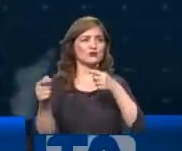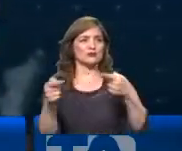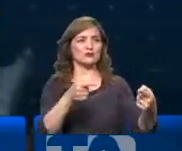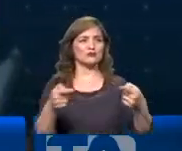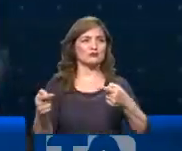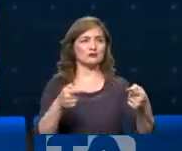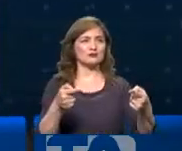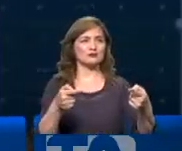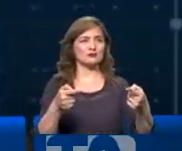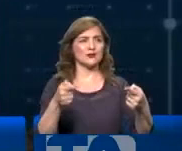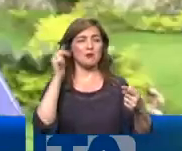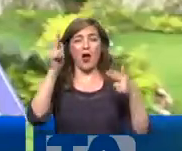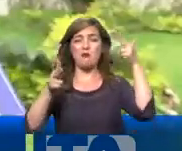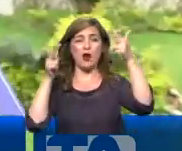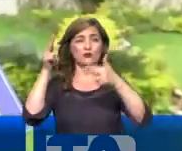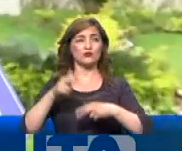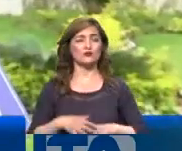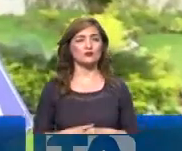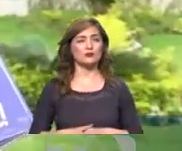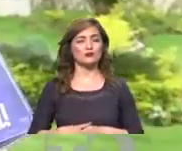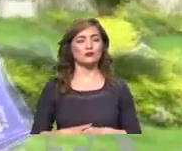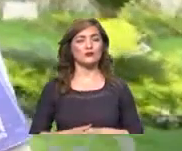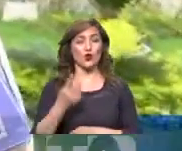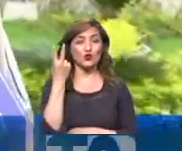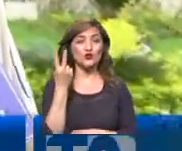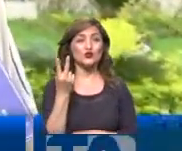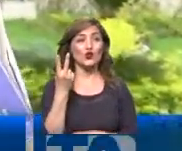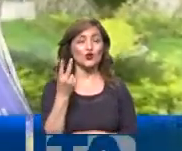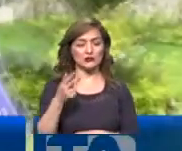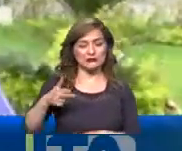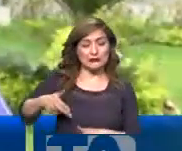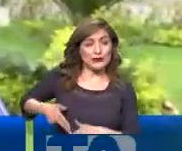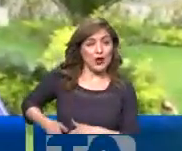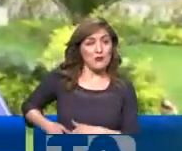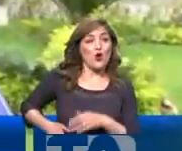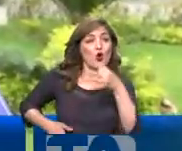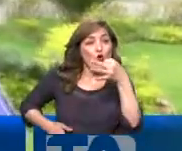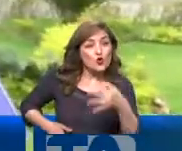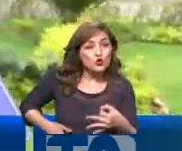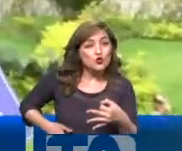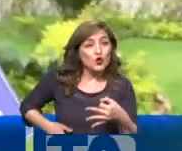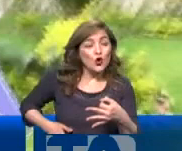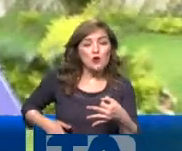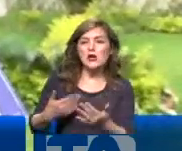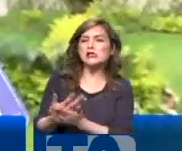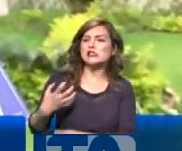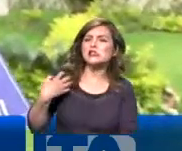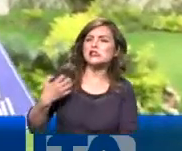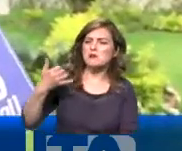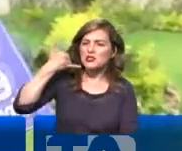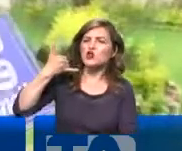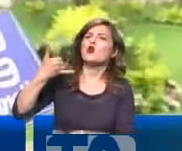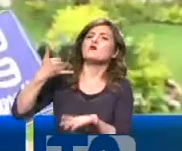se convirtió en una lluvia de disparos. Aparentemente dos de ellos tenían las armas de fuego. En el momento de ir a reclamar por un celular, a los otros